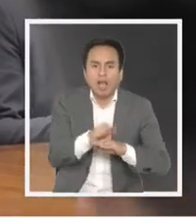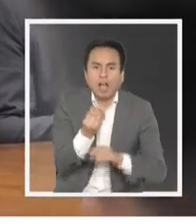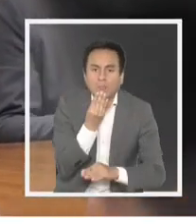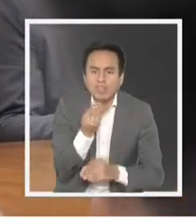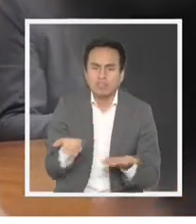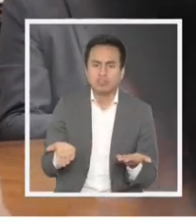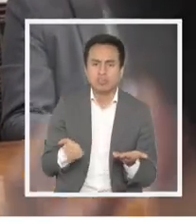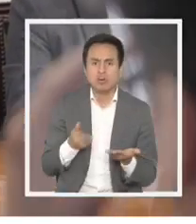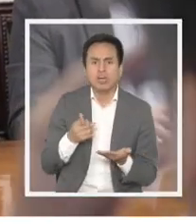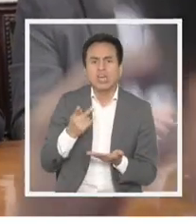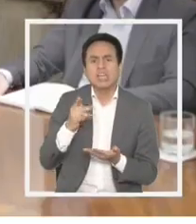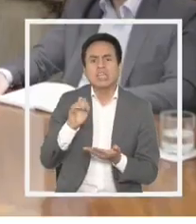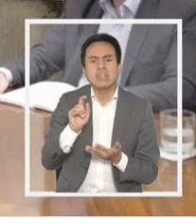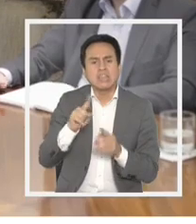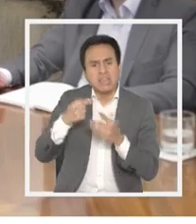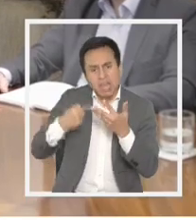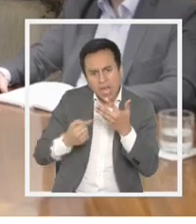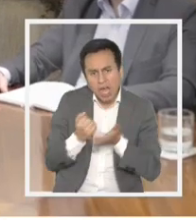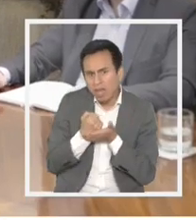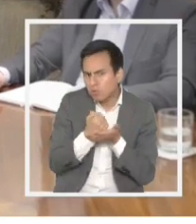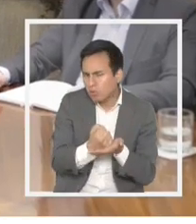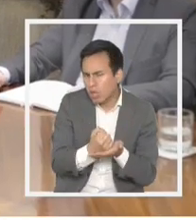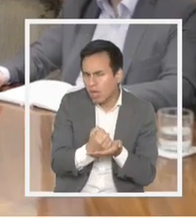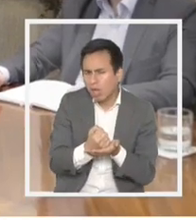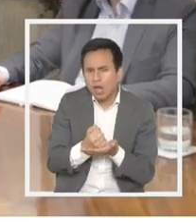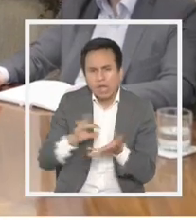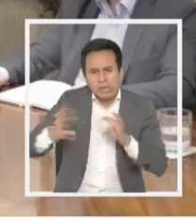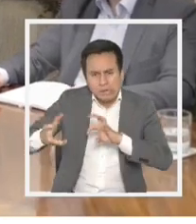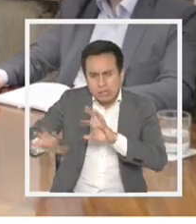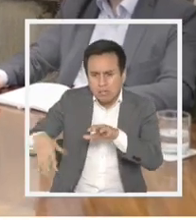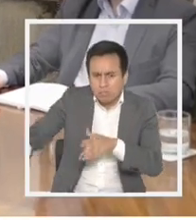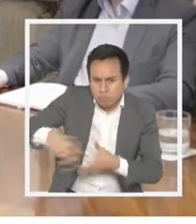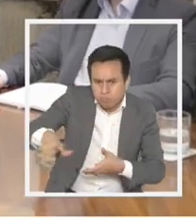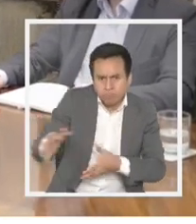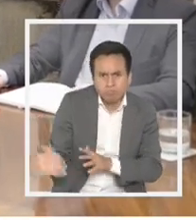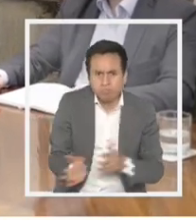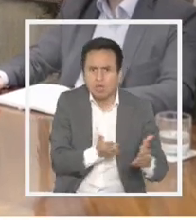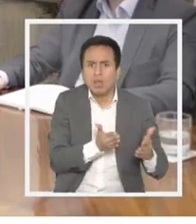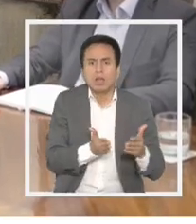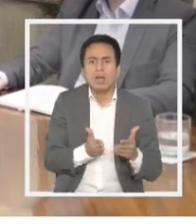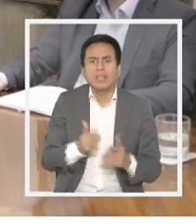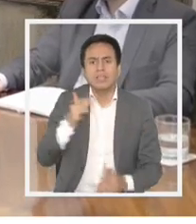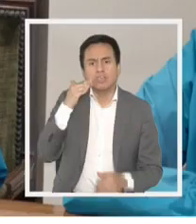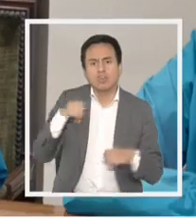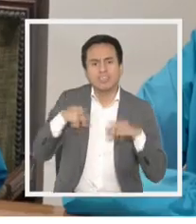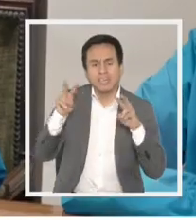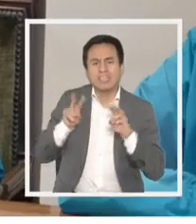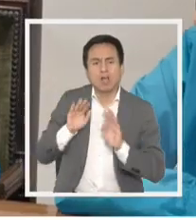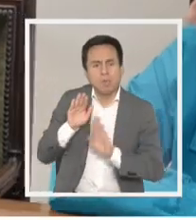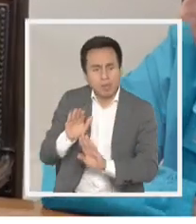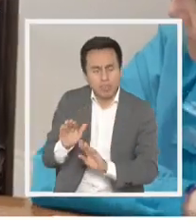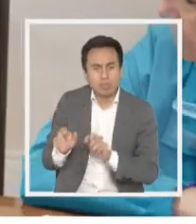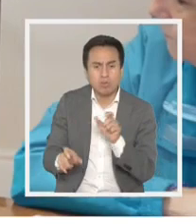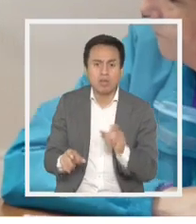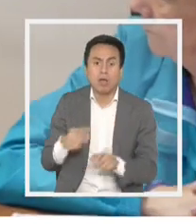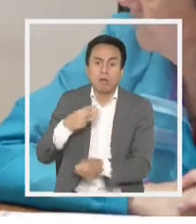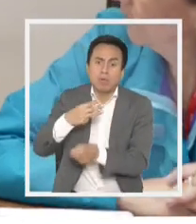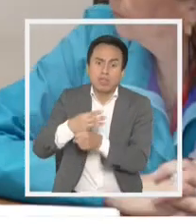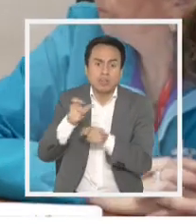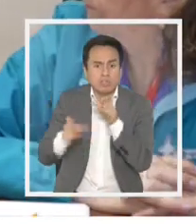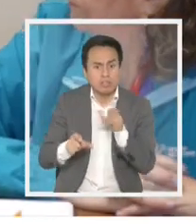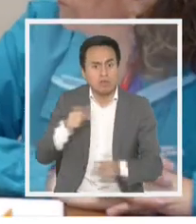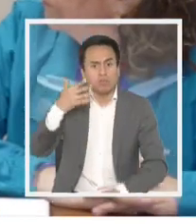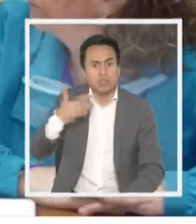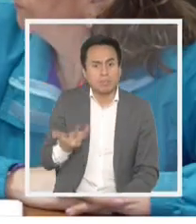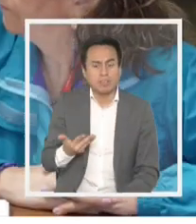con los kits de ayuda para remoción de escombros para el acompañamiento de niños niñas y adolescentes de personas mayores es fundamental